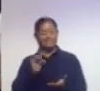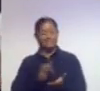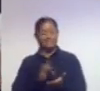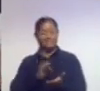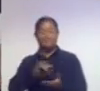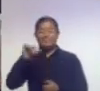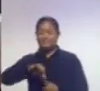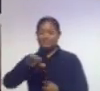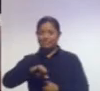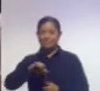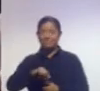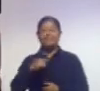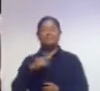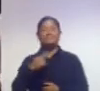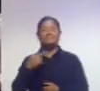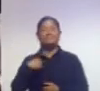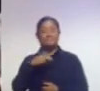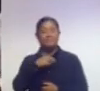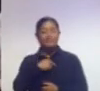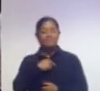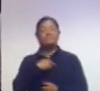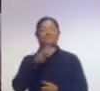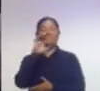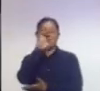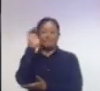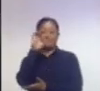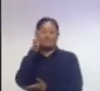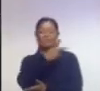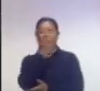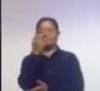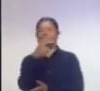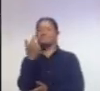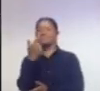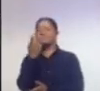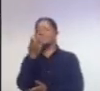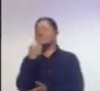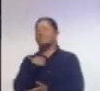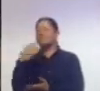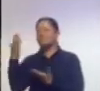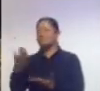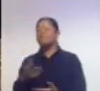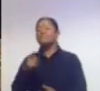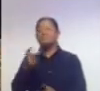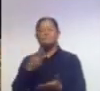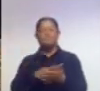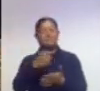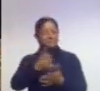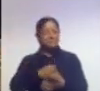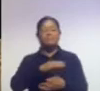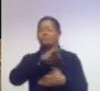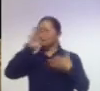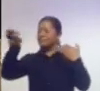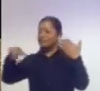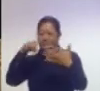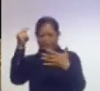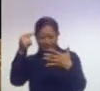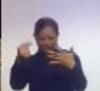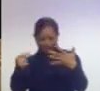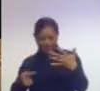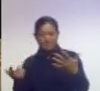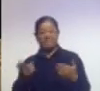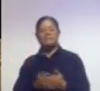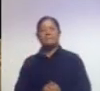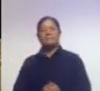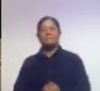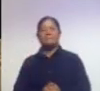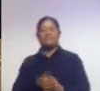sede precisamente el CBTIS 212, y por eso estamos aquí, para que todos estos proyectos, toda esta creatividad, todo este